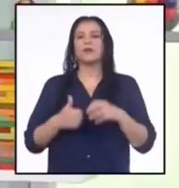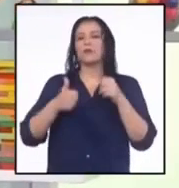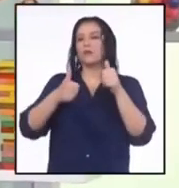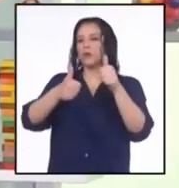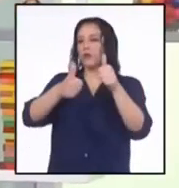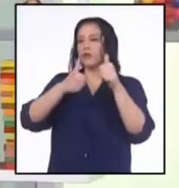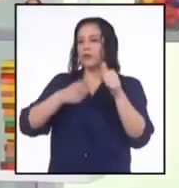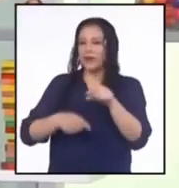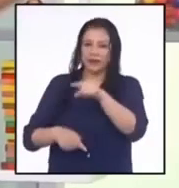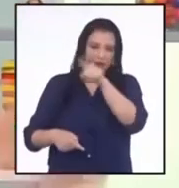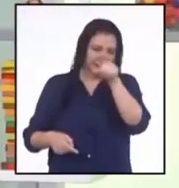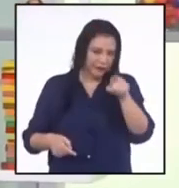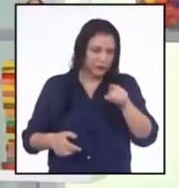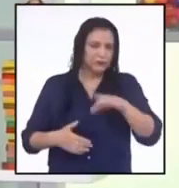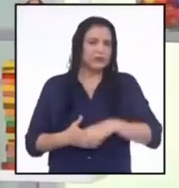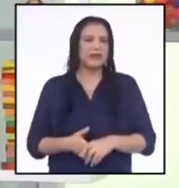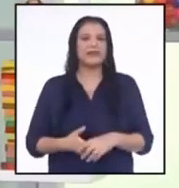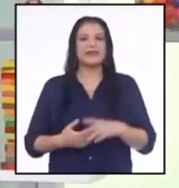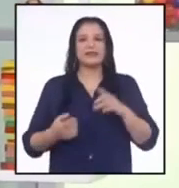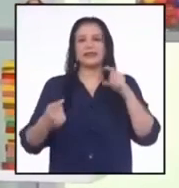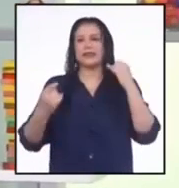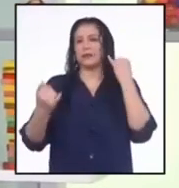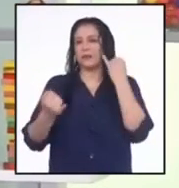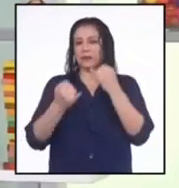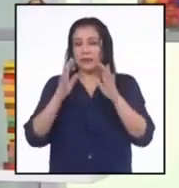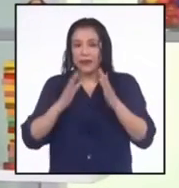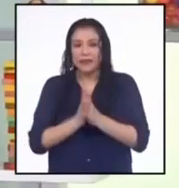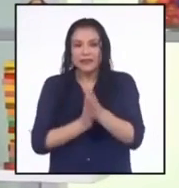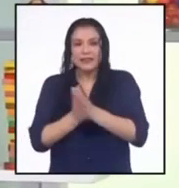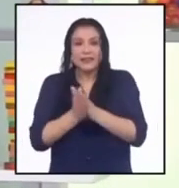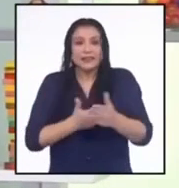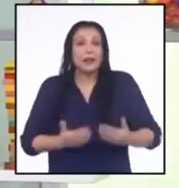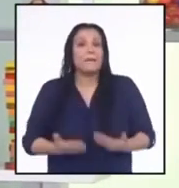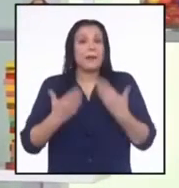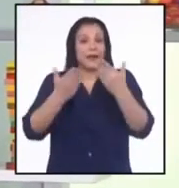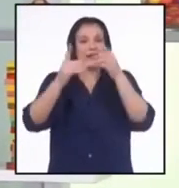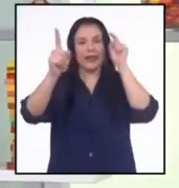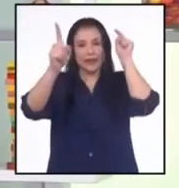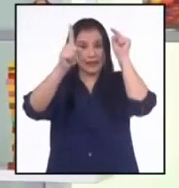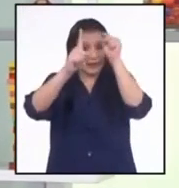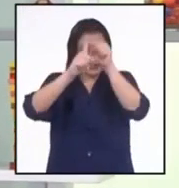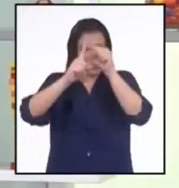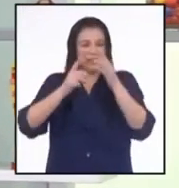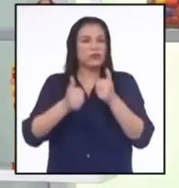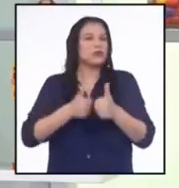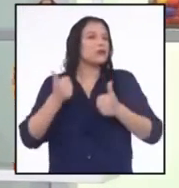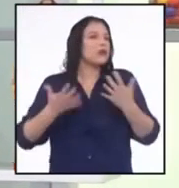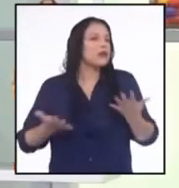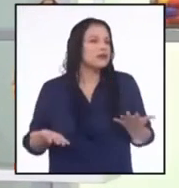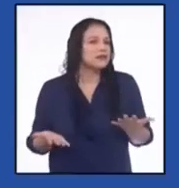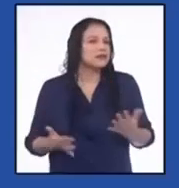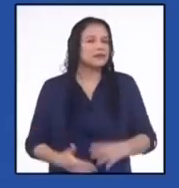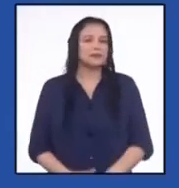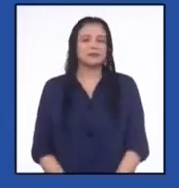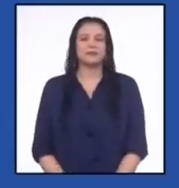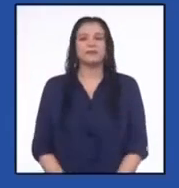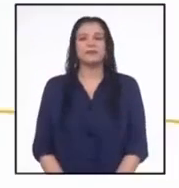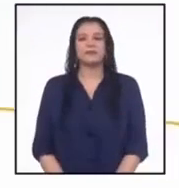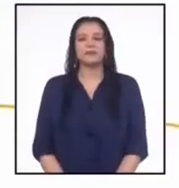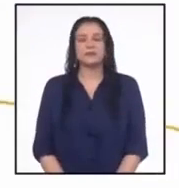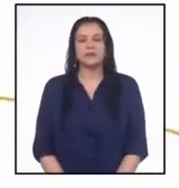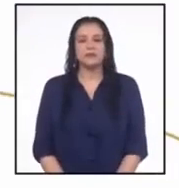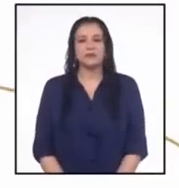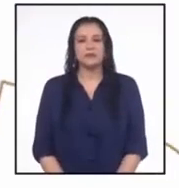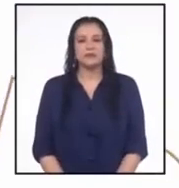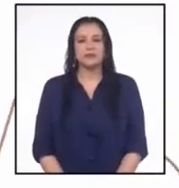Muy bien, chicas y chicos, llegamos al momento de plantear el siguiente reto, que consiste en